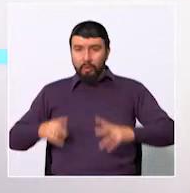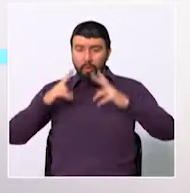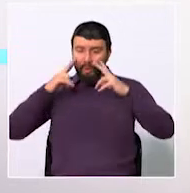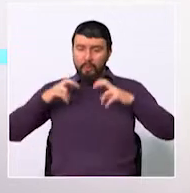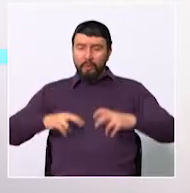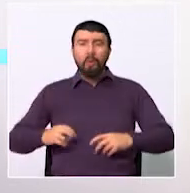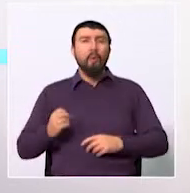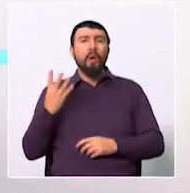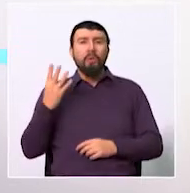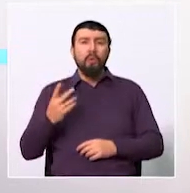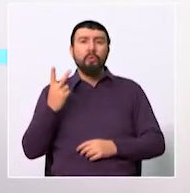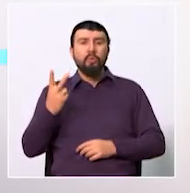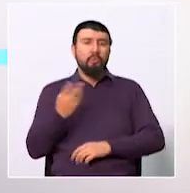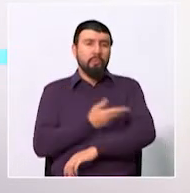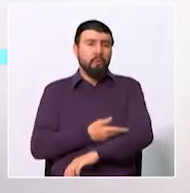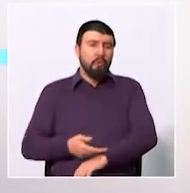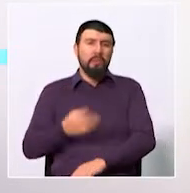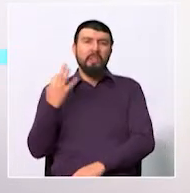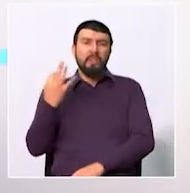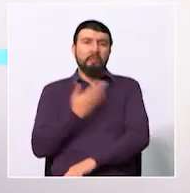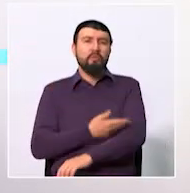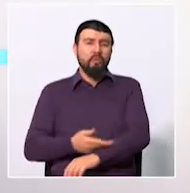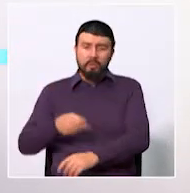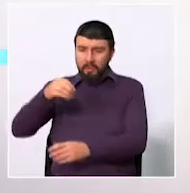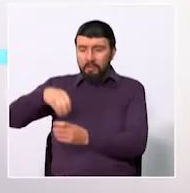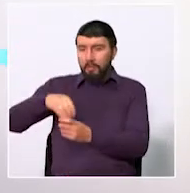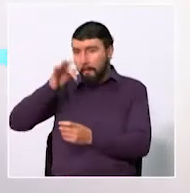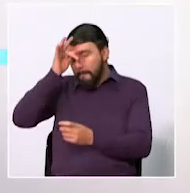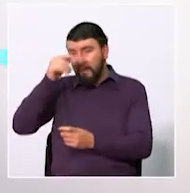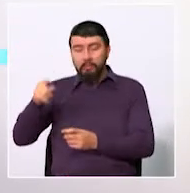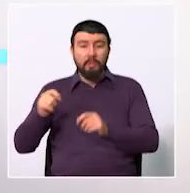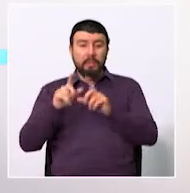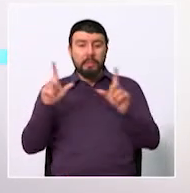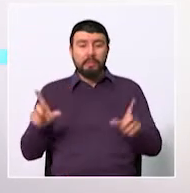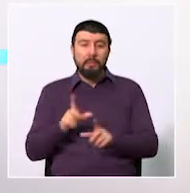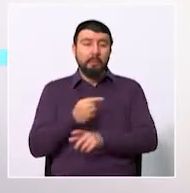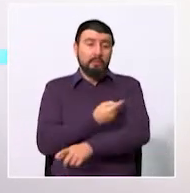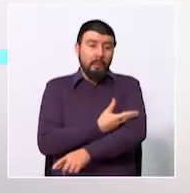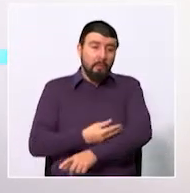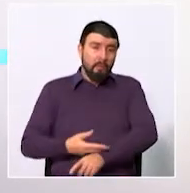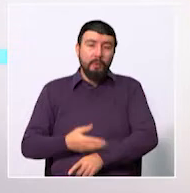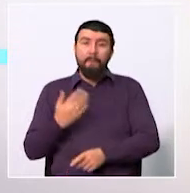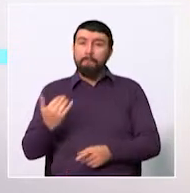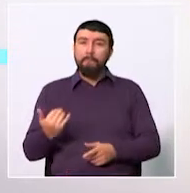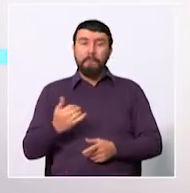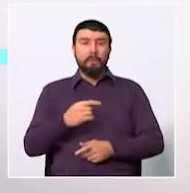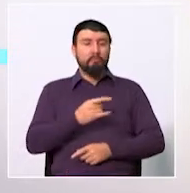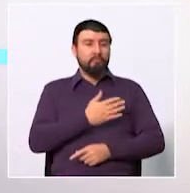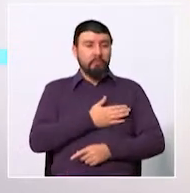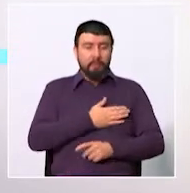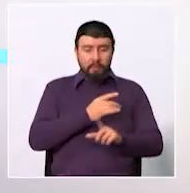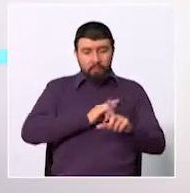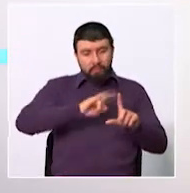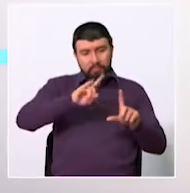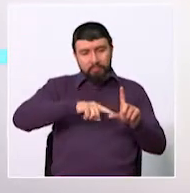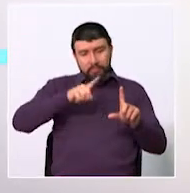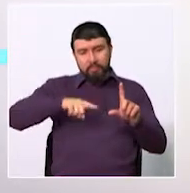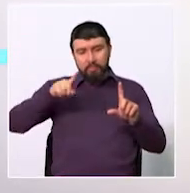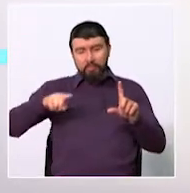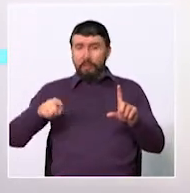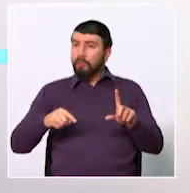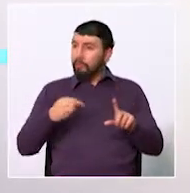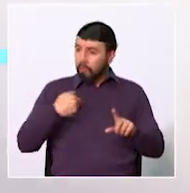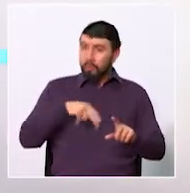3 millones de pesos y hay que incluso exámenes de laboratorio medicina interna y cardiología nosotros es